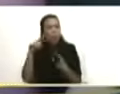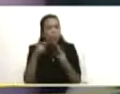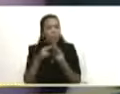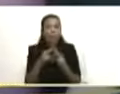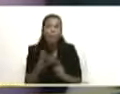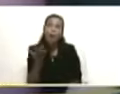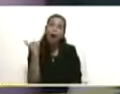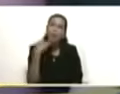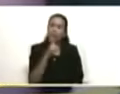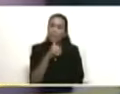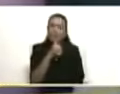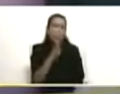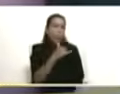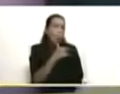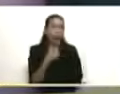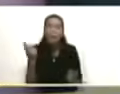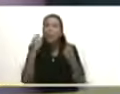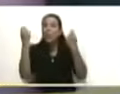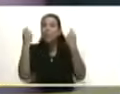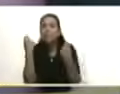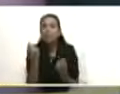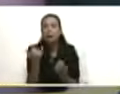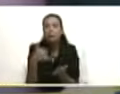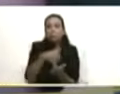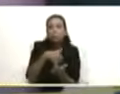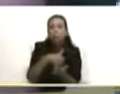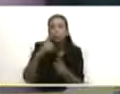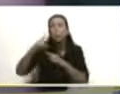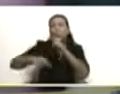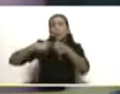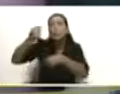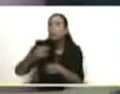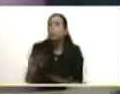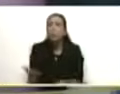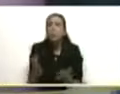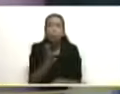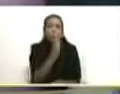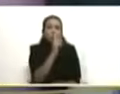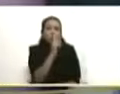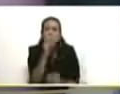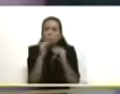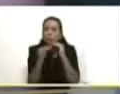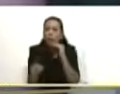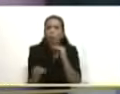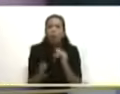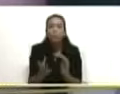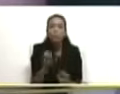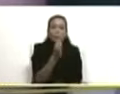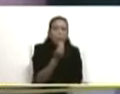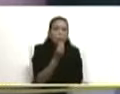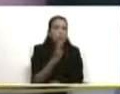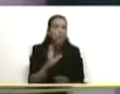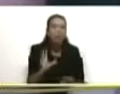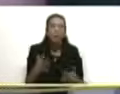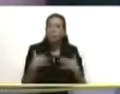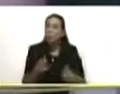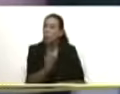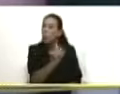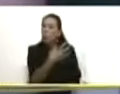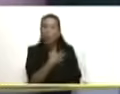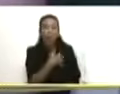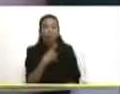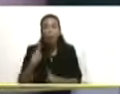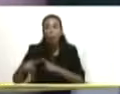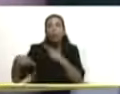de información o porque la publicidad por mucho tiempo nos incentivó a una forma de comer que no es saludable,